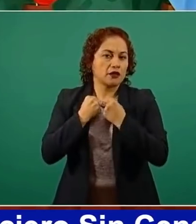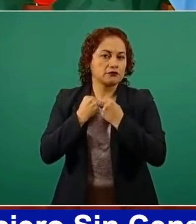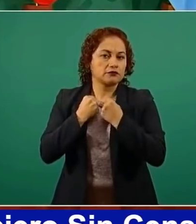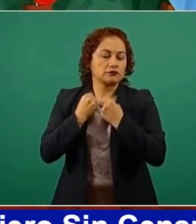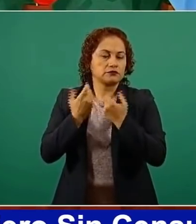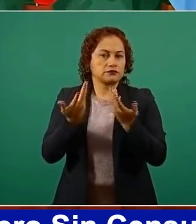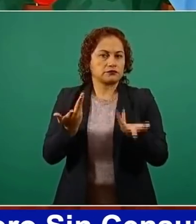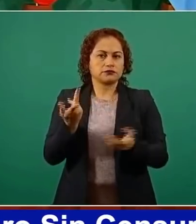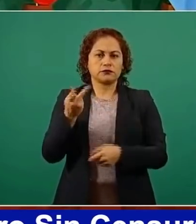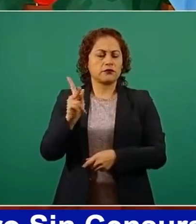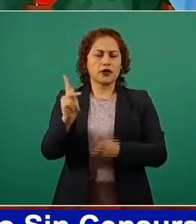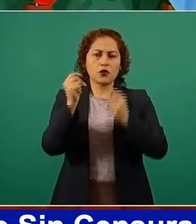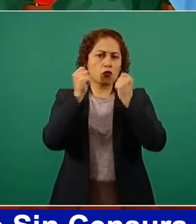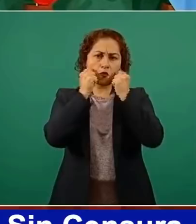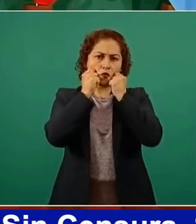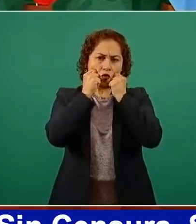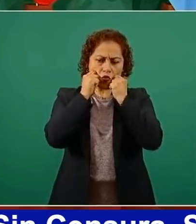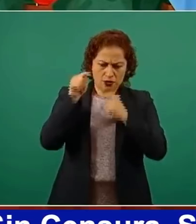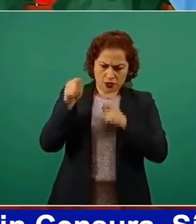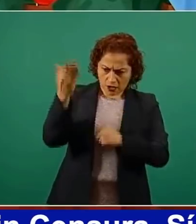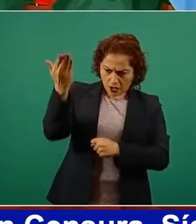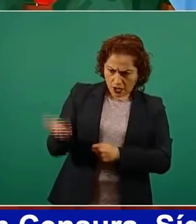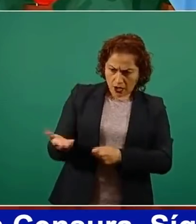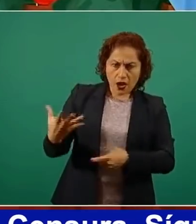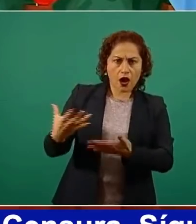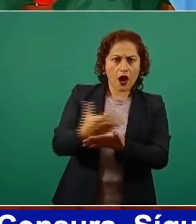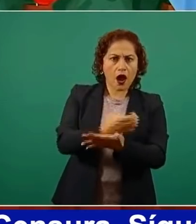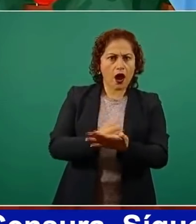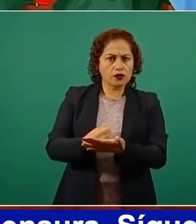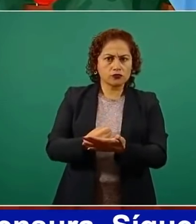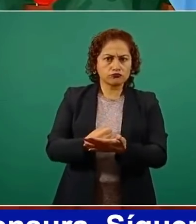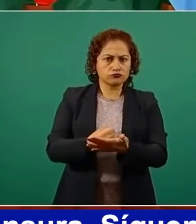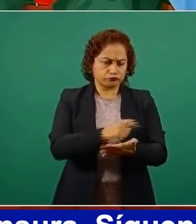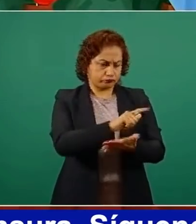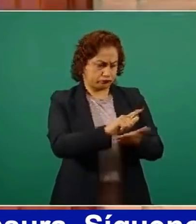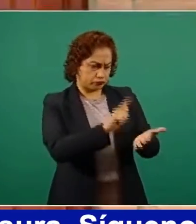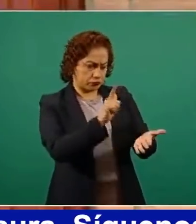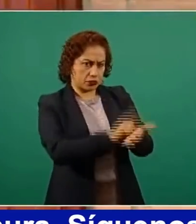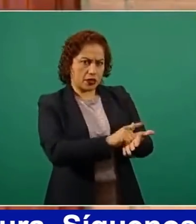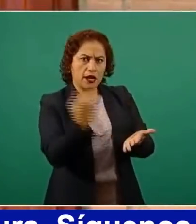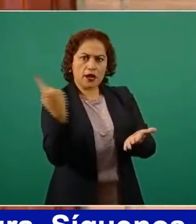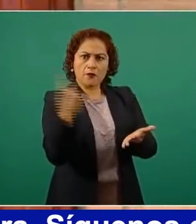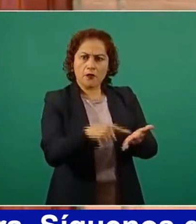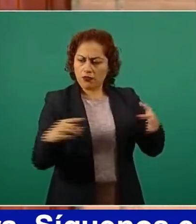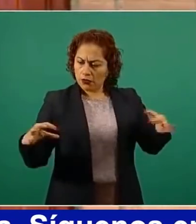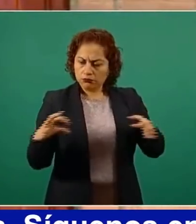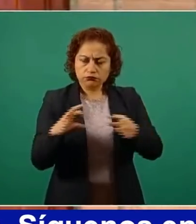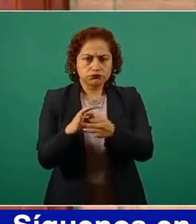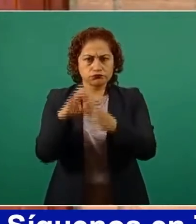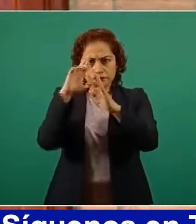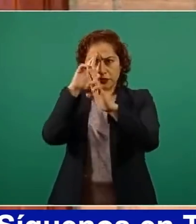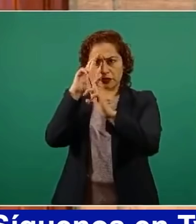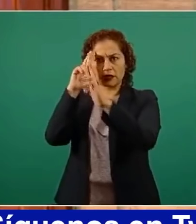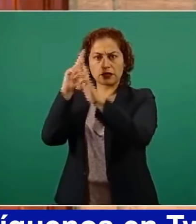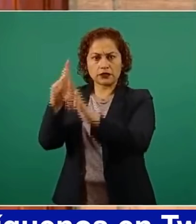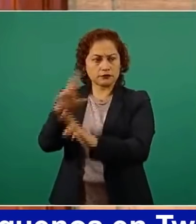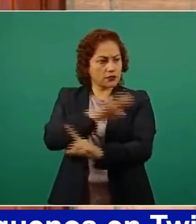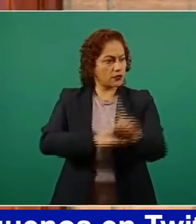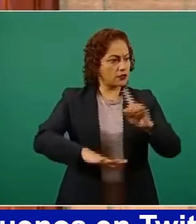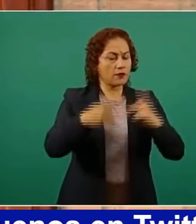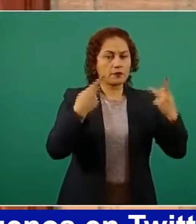necesitamos proceder con estricto apego a la ley, respetando siempre los derechos